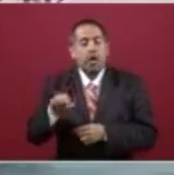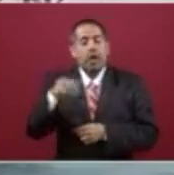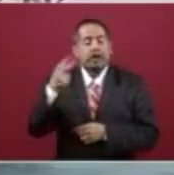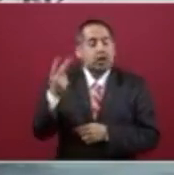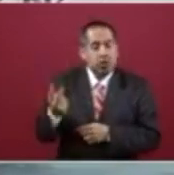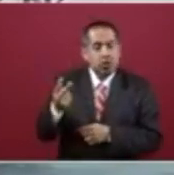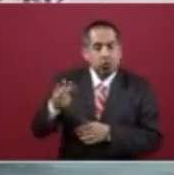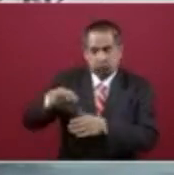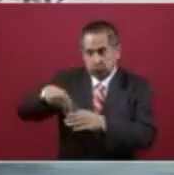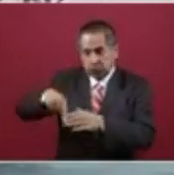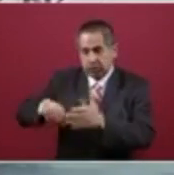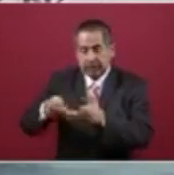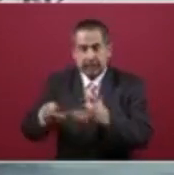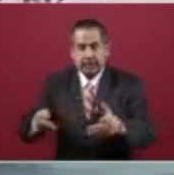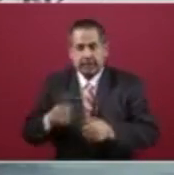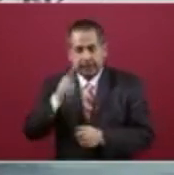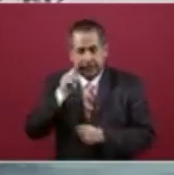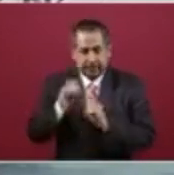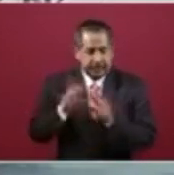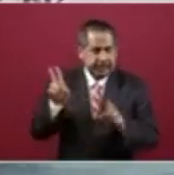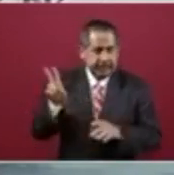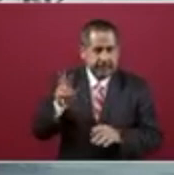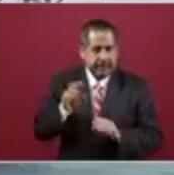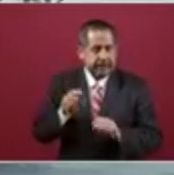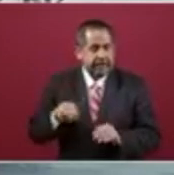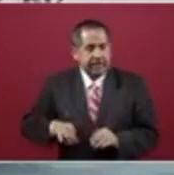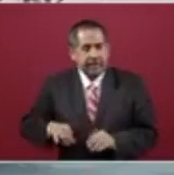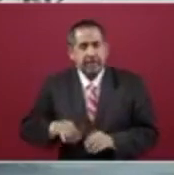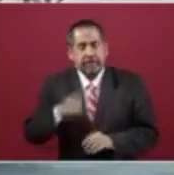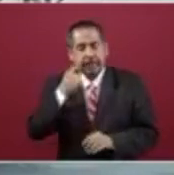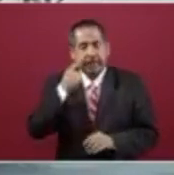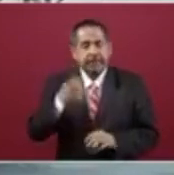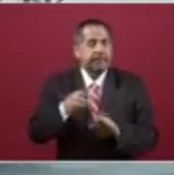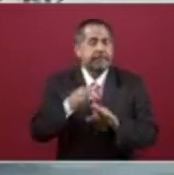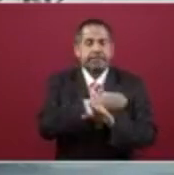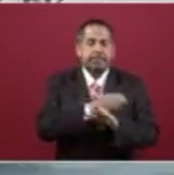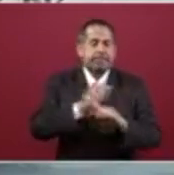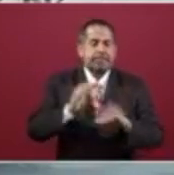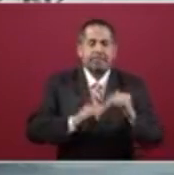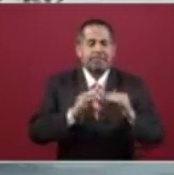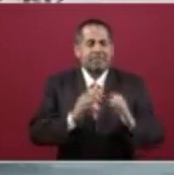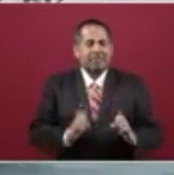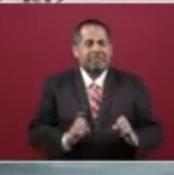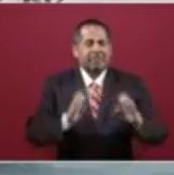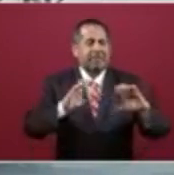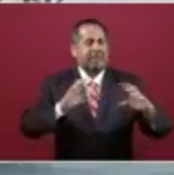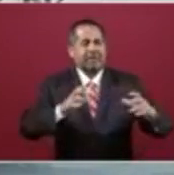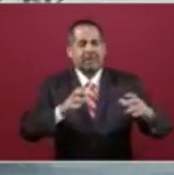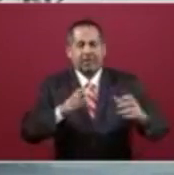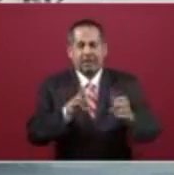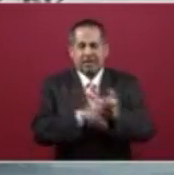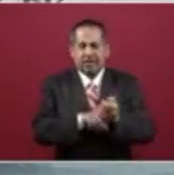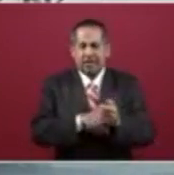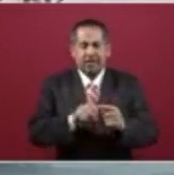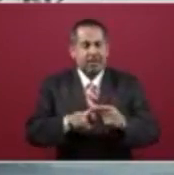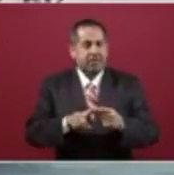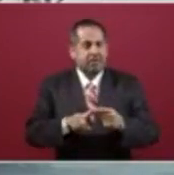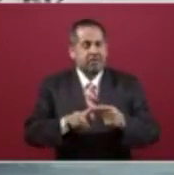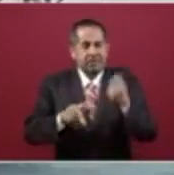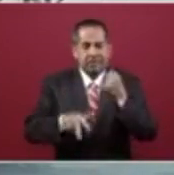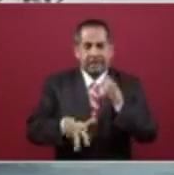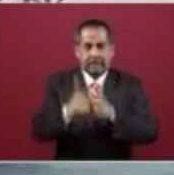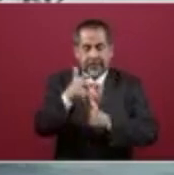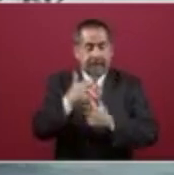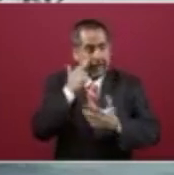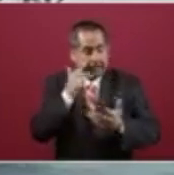muestra, y es interesante porque veíamos la imagen de la plataforma al principio cuando hablábamos de las 13.